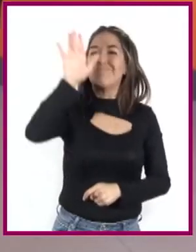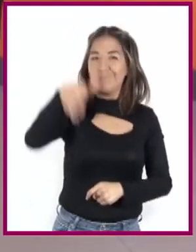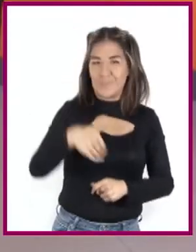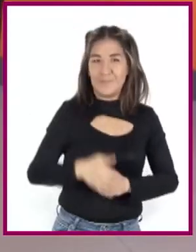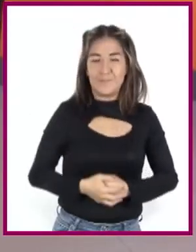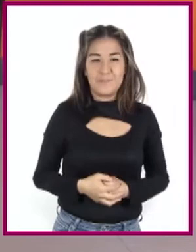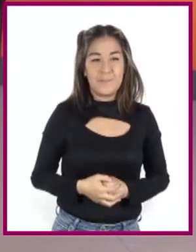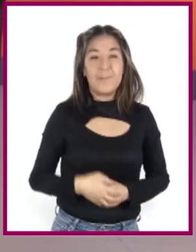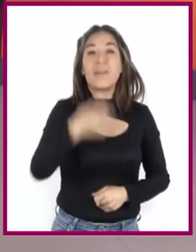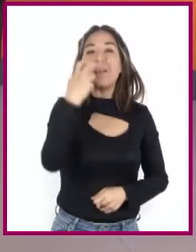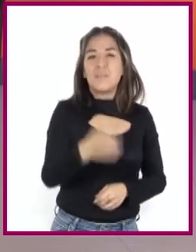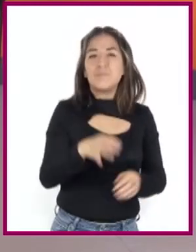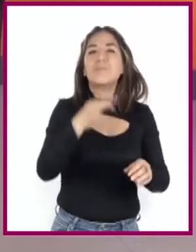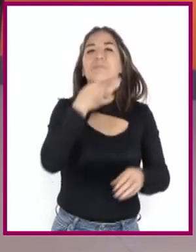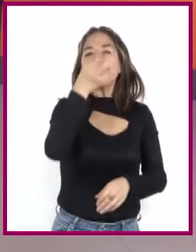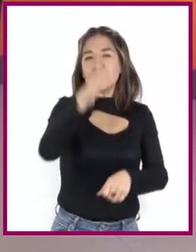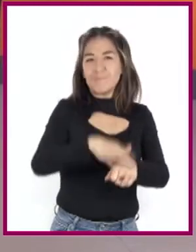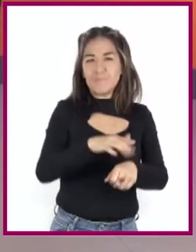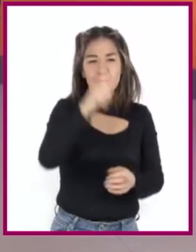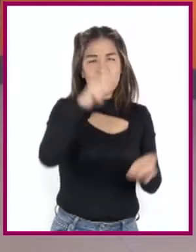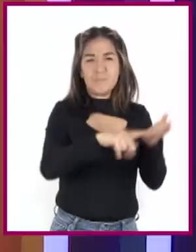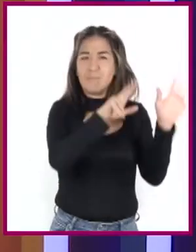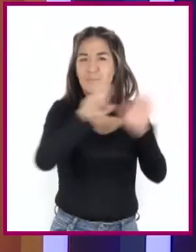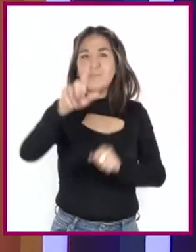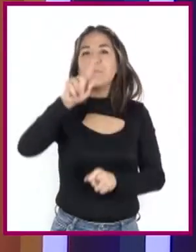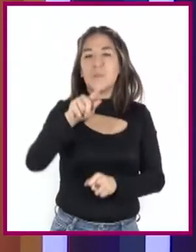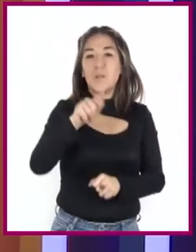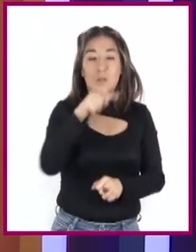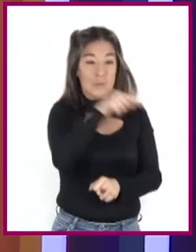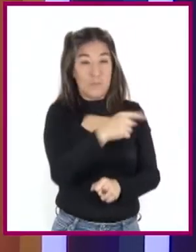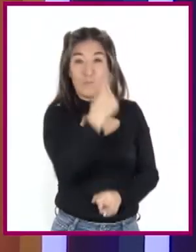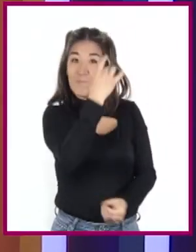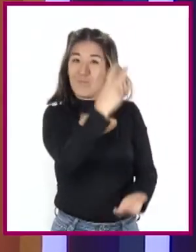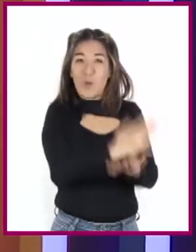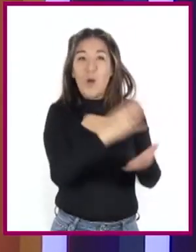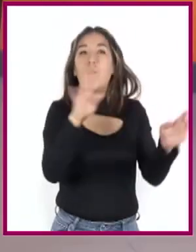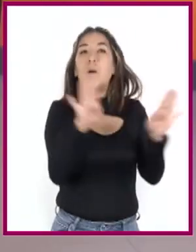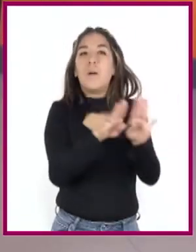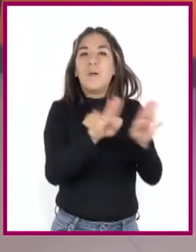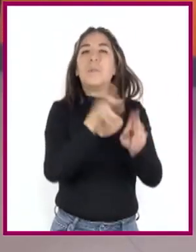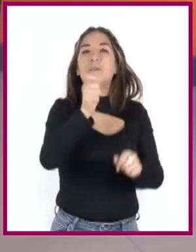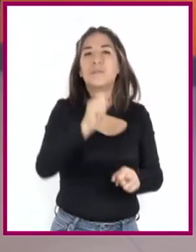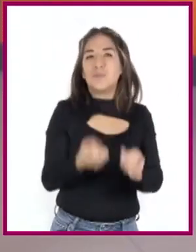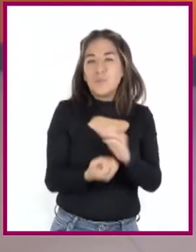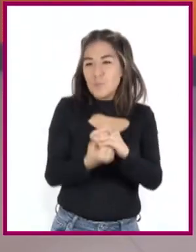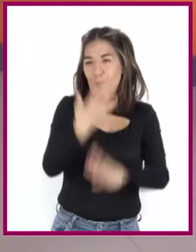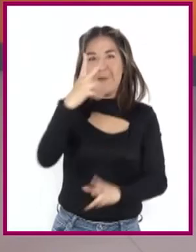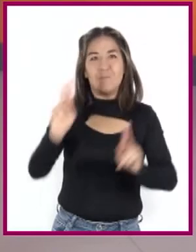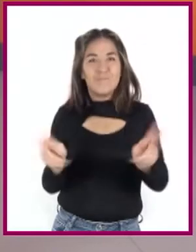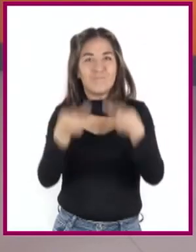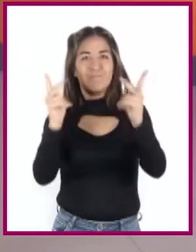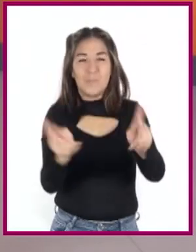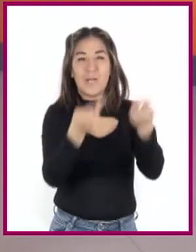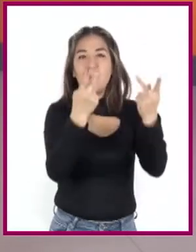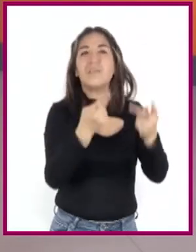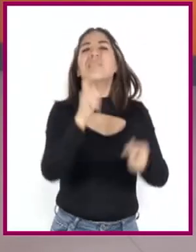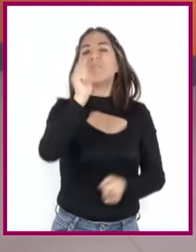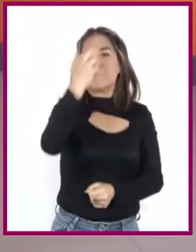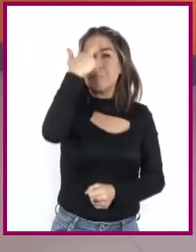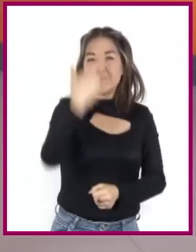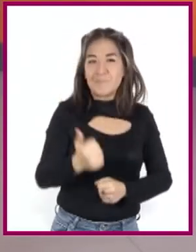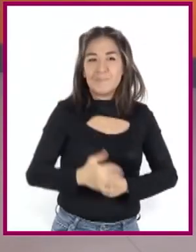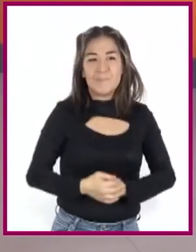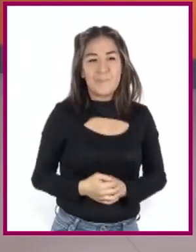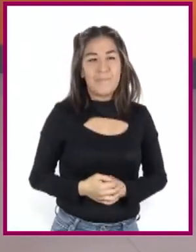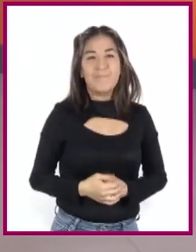el contexto en la década de 1870 no era la más propicio para las grandes inversiones, debido fundamentalmente a